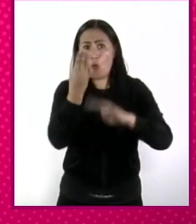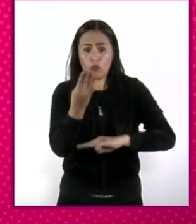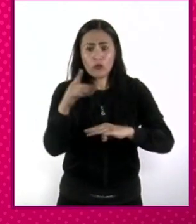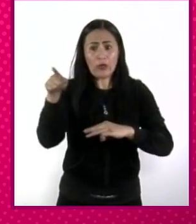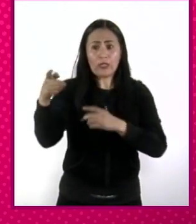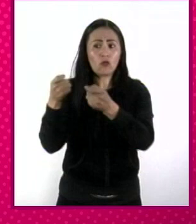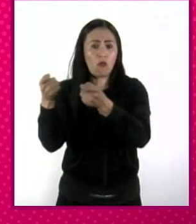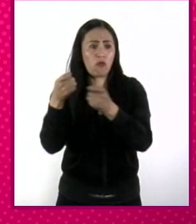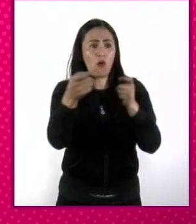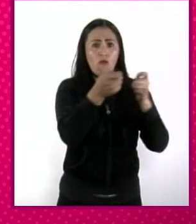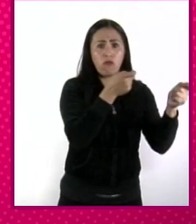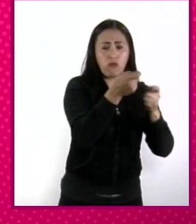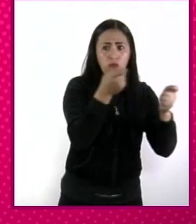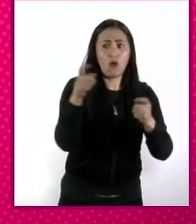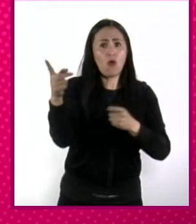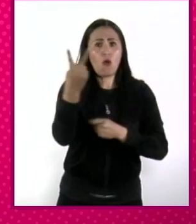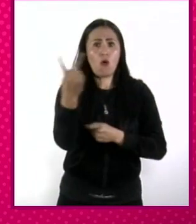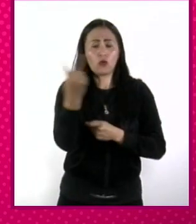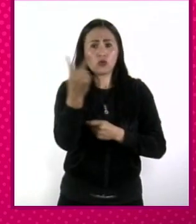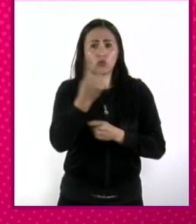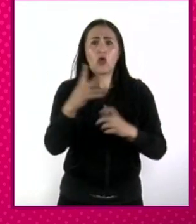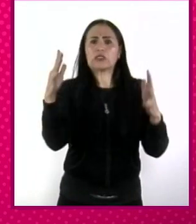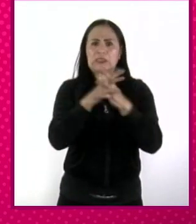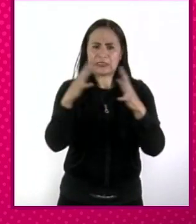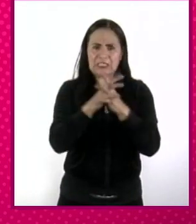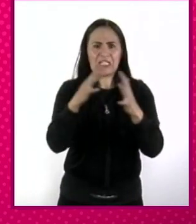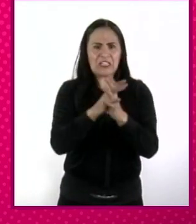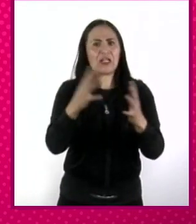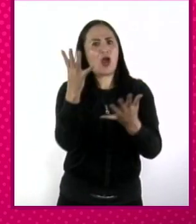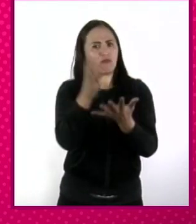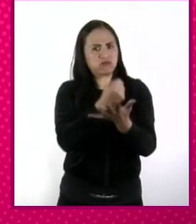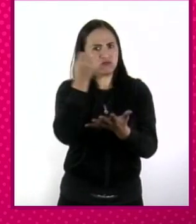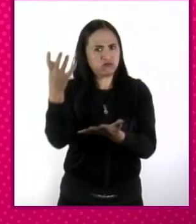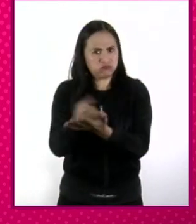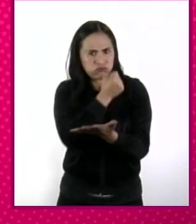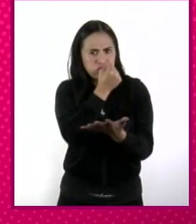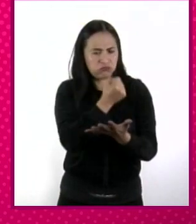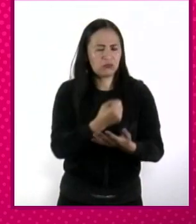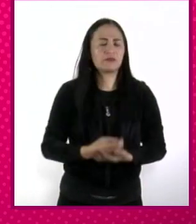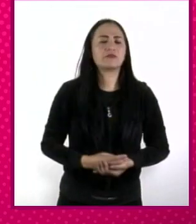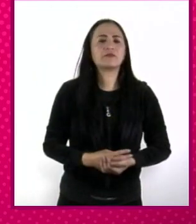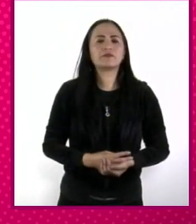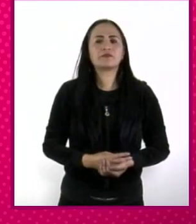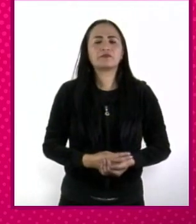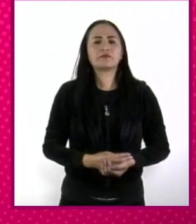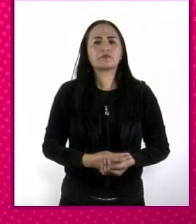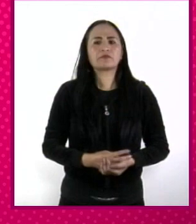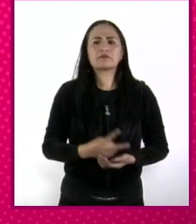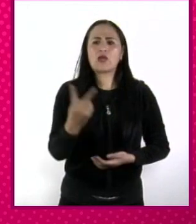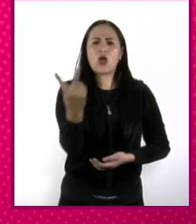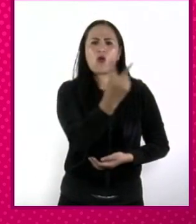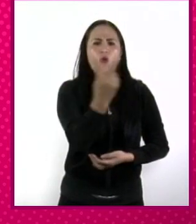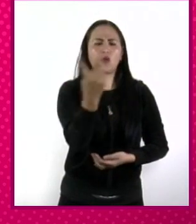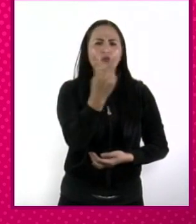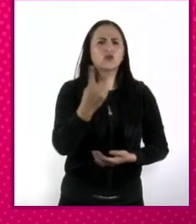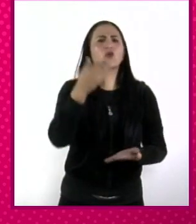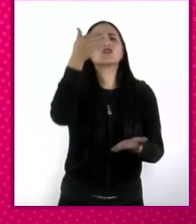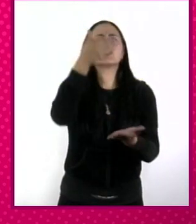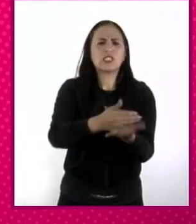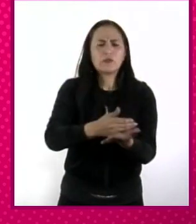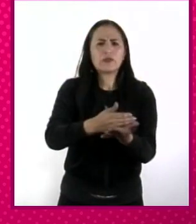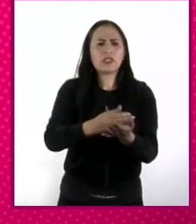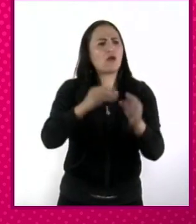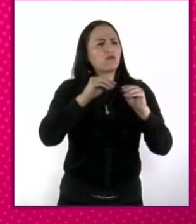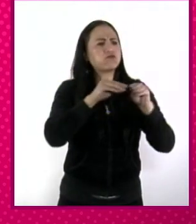grandes victoriosos de la guerra, y entonces existía la necesidad de poner límites a sus